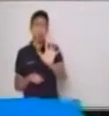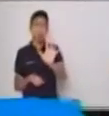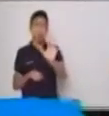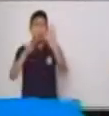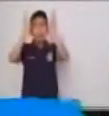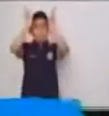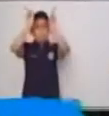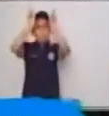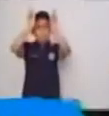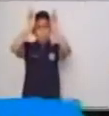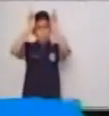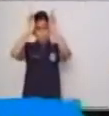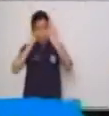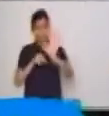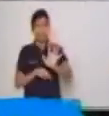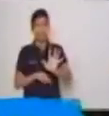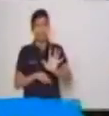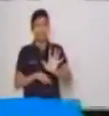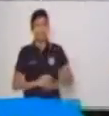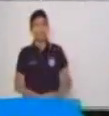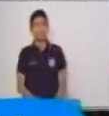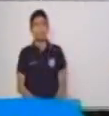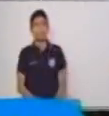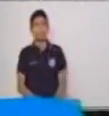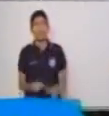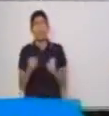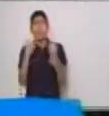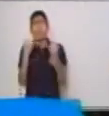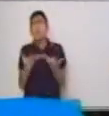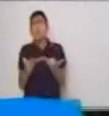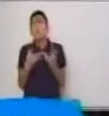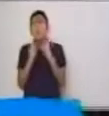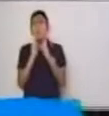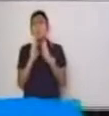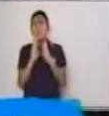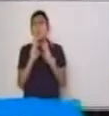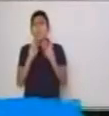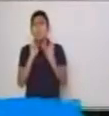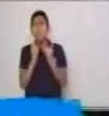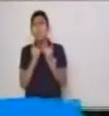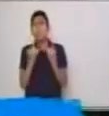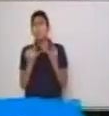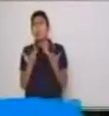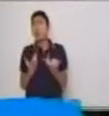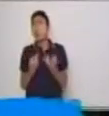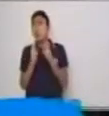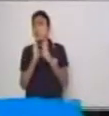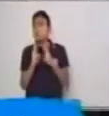1, 2, 3, 4 y 5. Se agruparon y el planteamiento nos queda de esta manera.